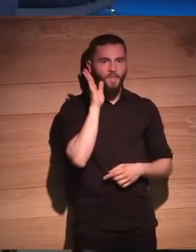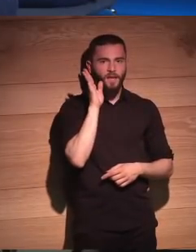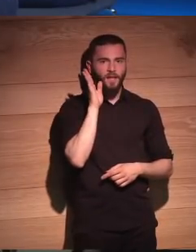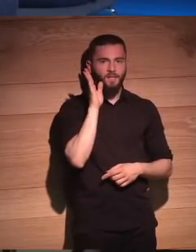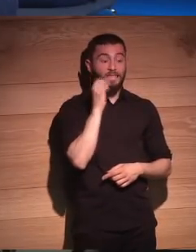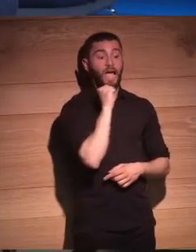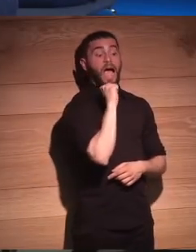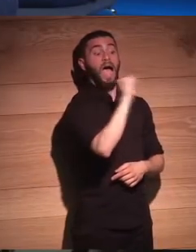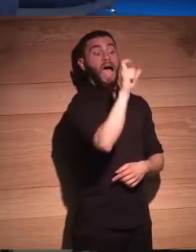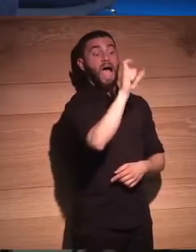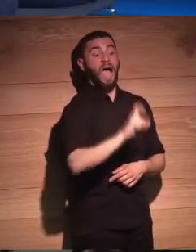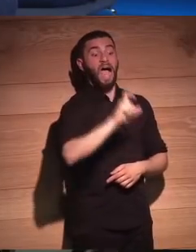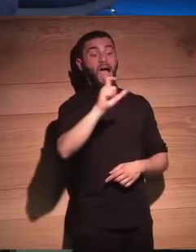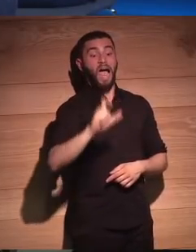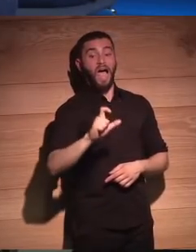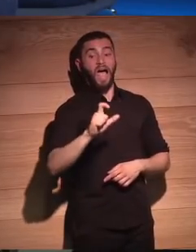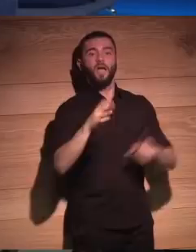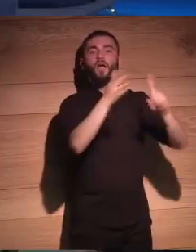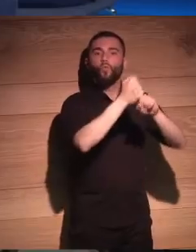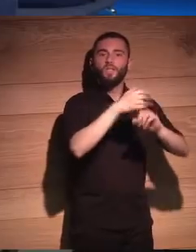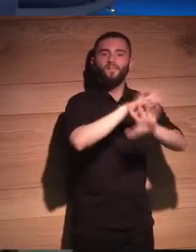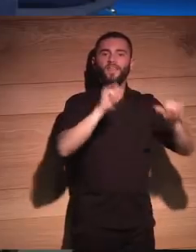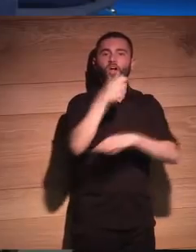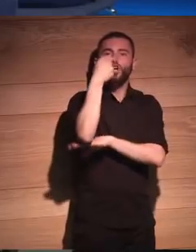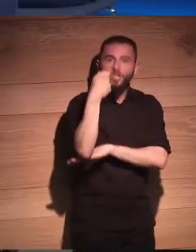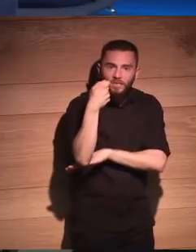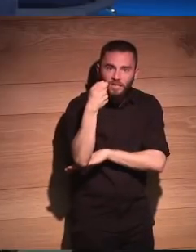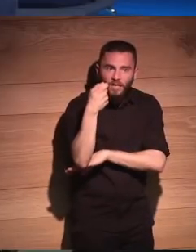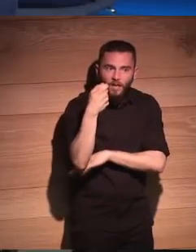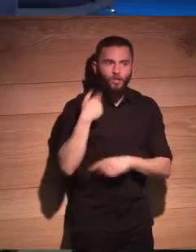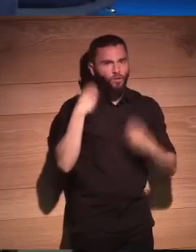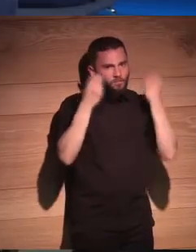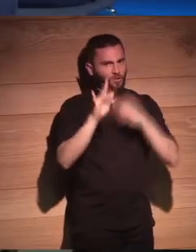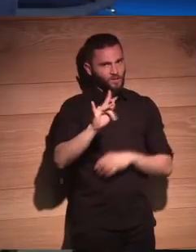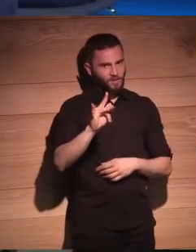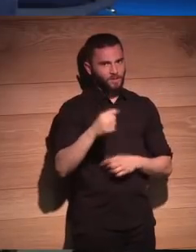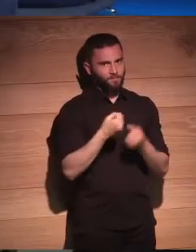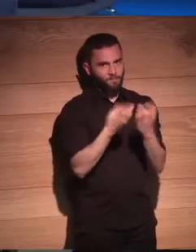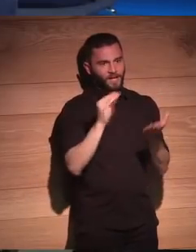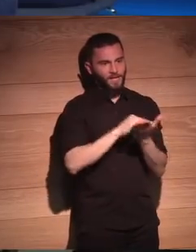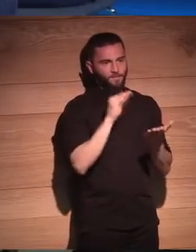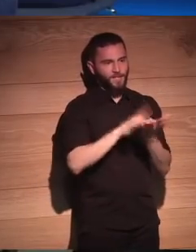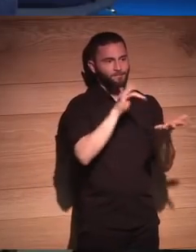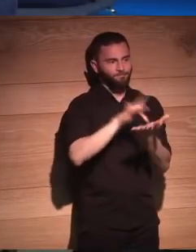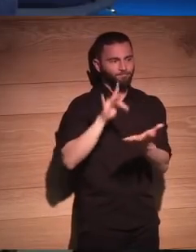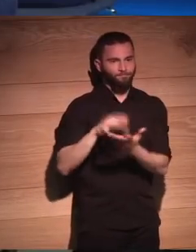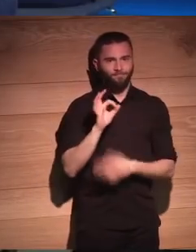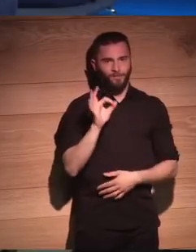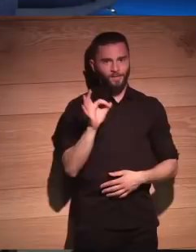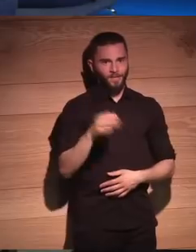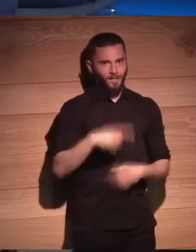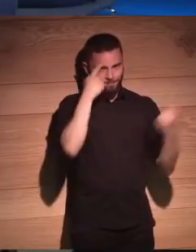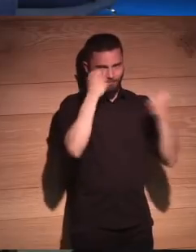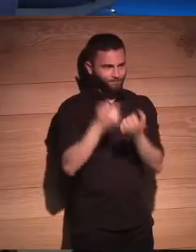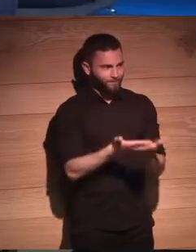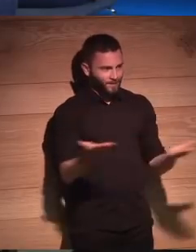¿Consigue vengar? Sí, yo creo que sí. ¿Y no acaba ahí la historia? Se ha utilizado eso varias veces, ¿verdad? Los eruditos que están